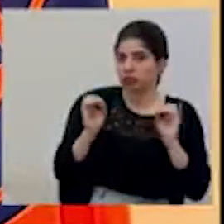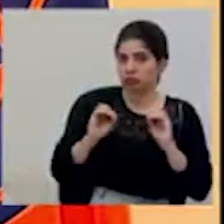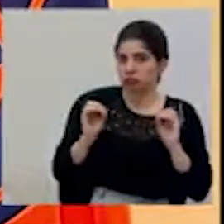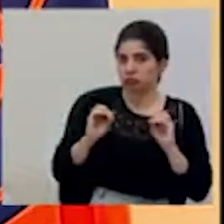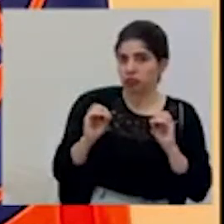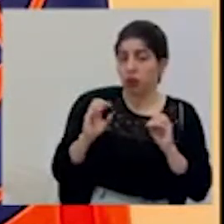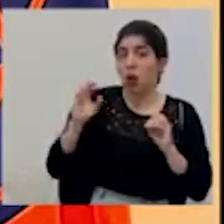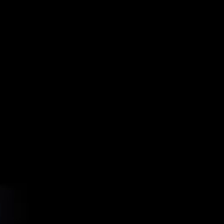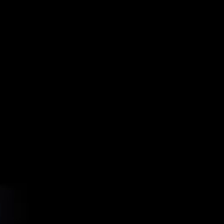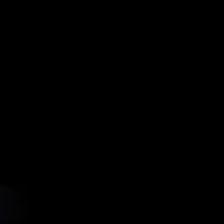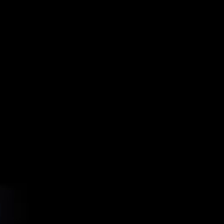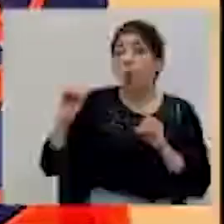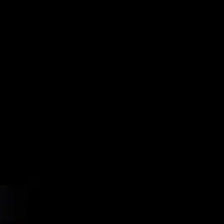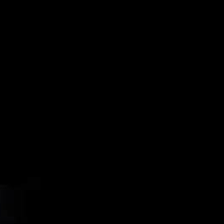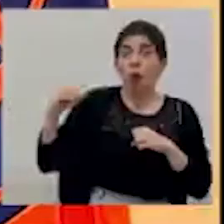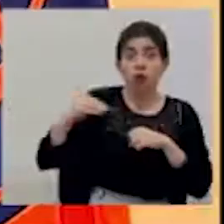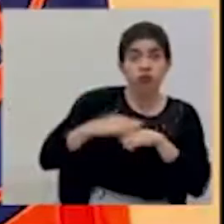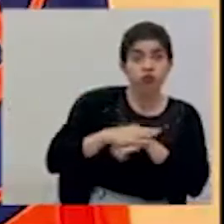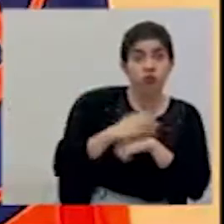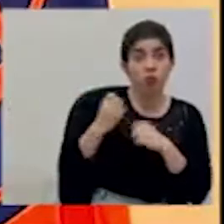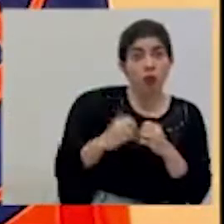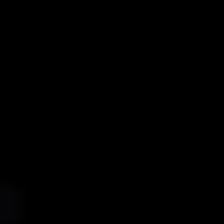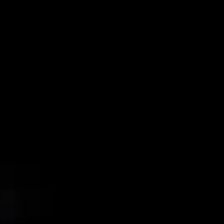de ampliar su capacidad.